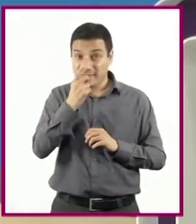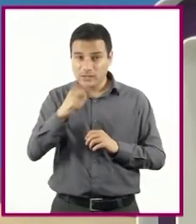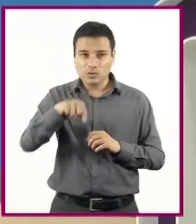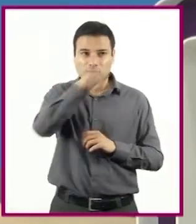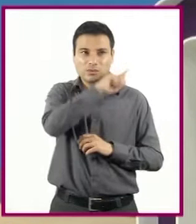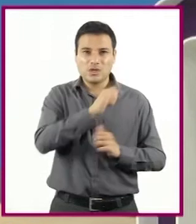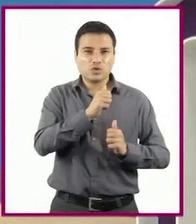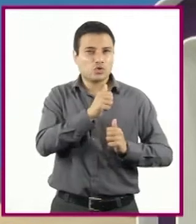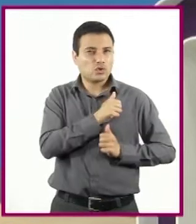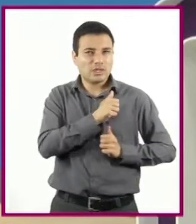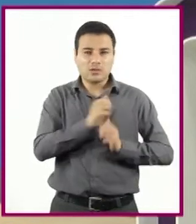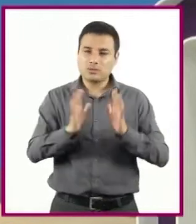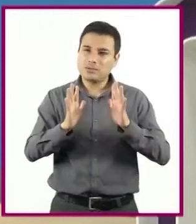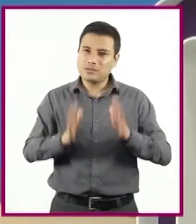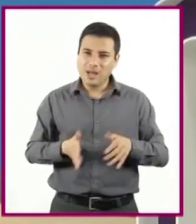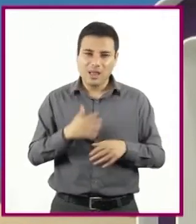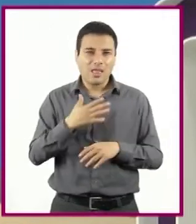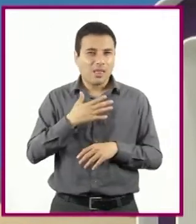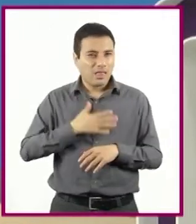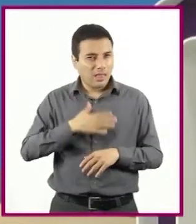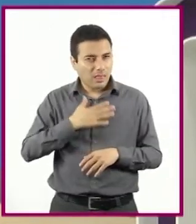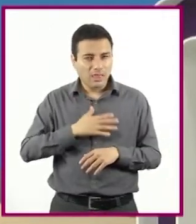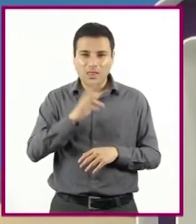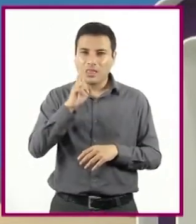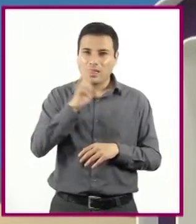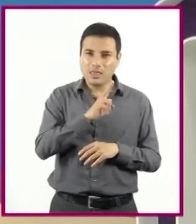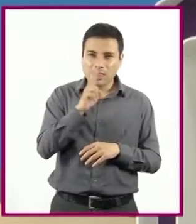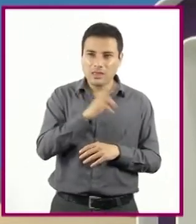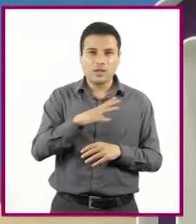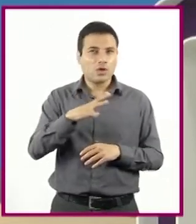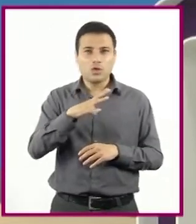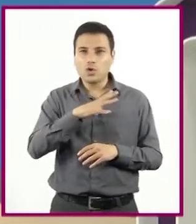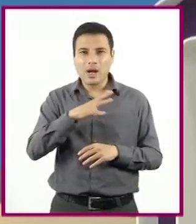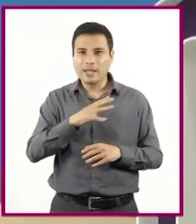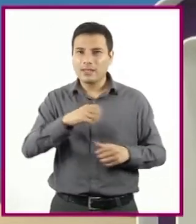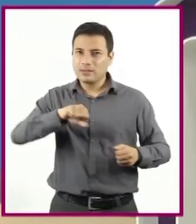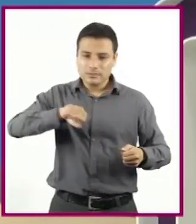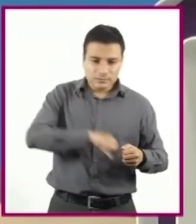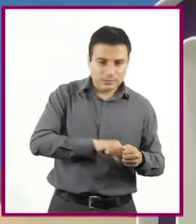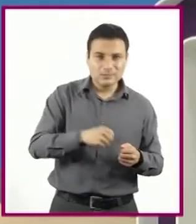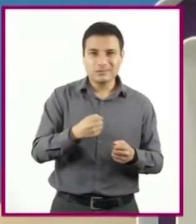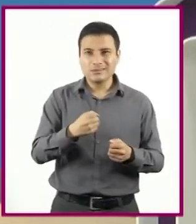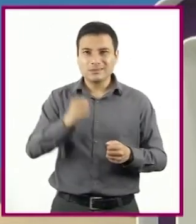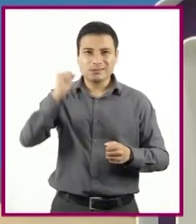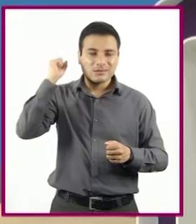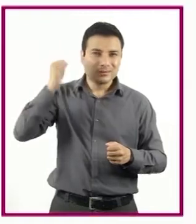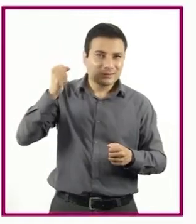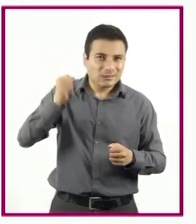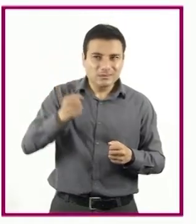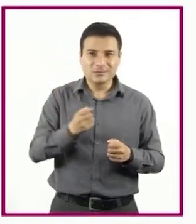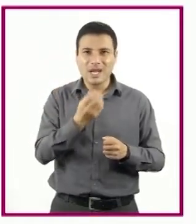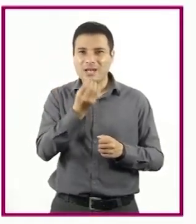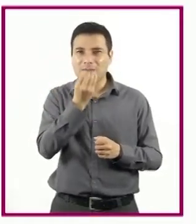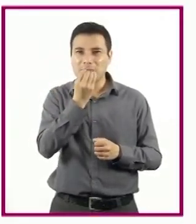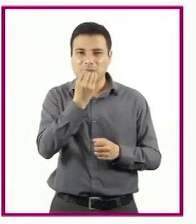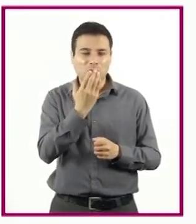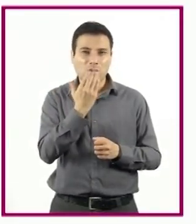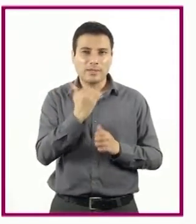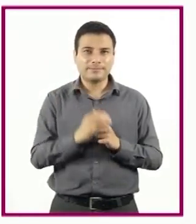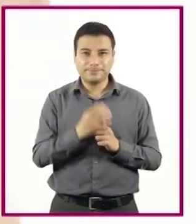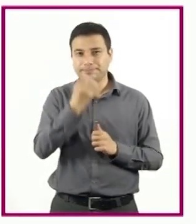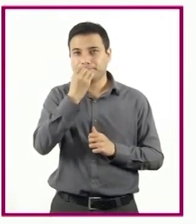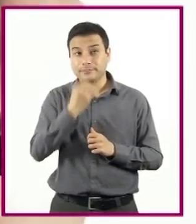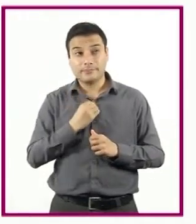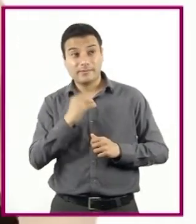desgastada, después de semanas de campaña, sin armas, pertrechos ni alimentos suficientes. En su retorno hacia el